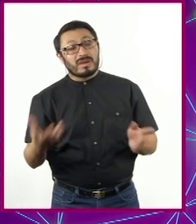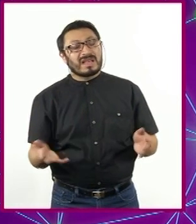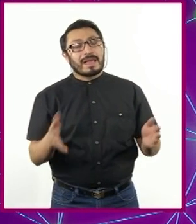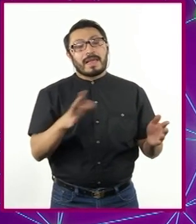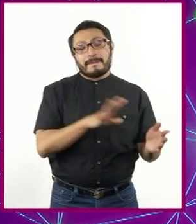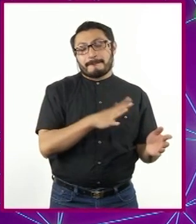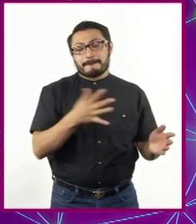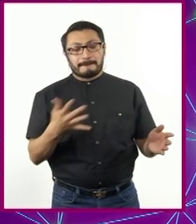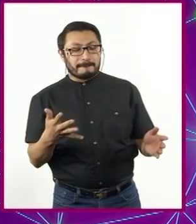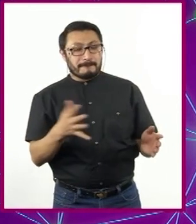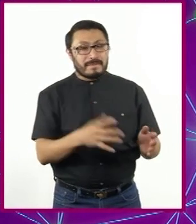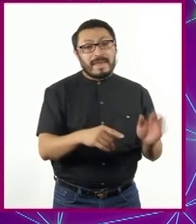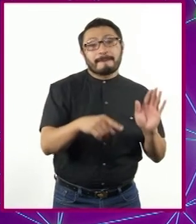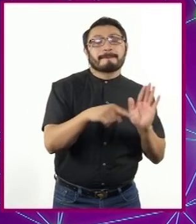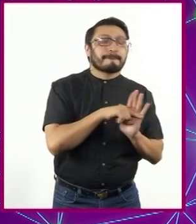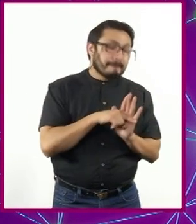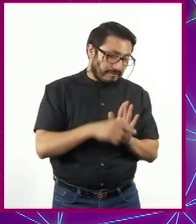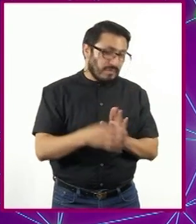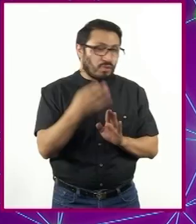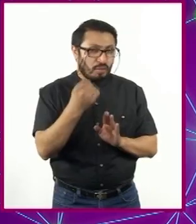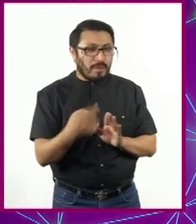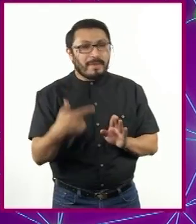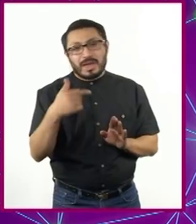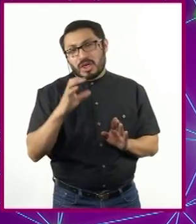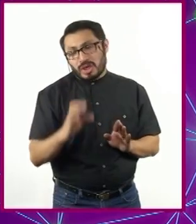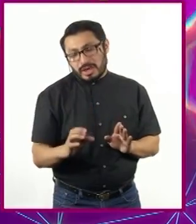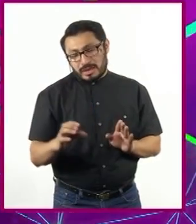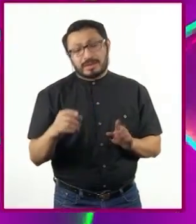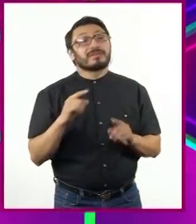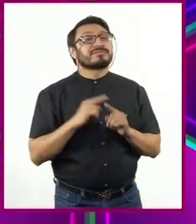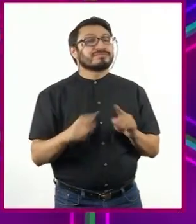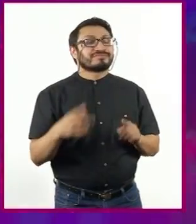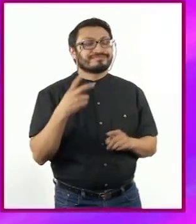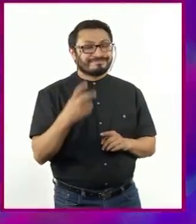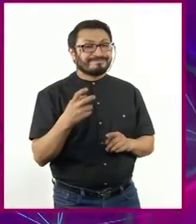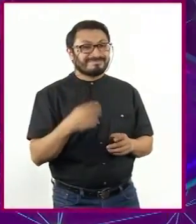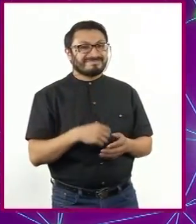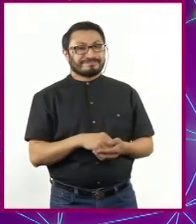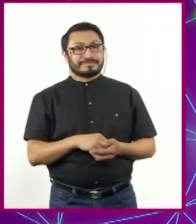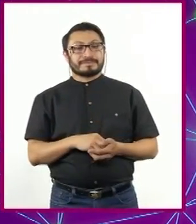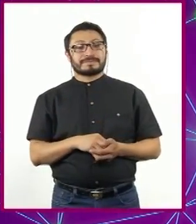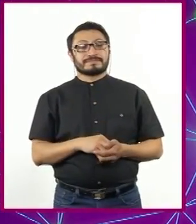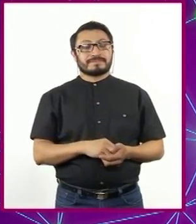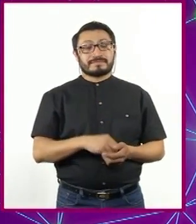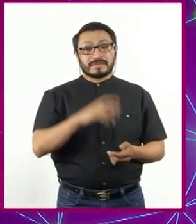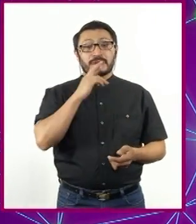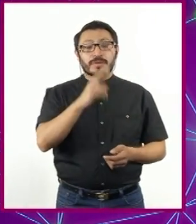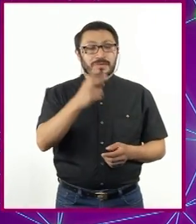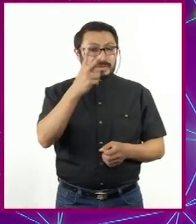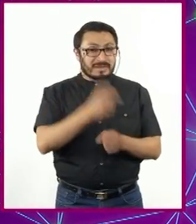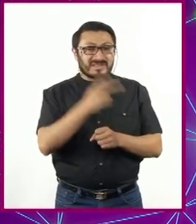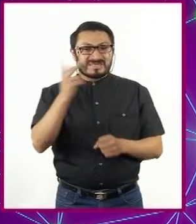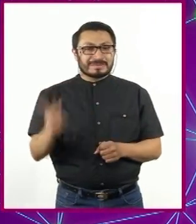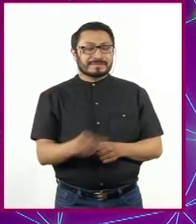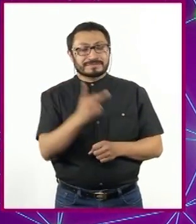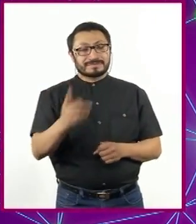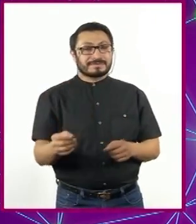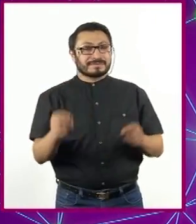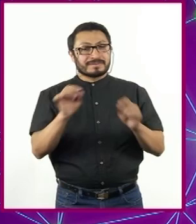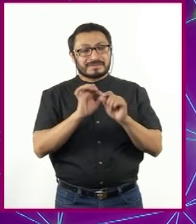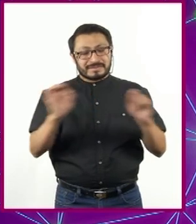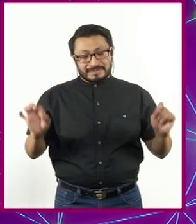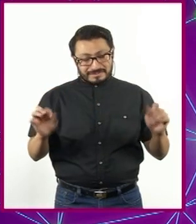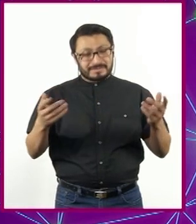hay menos 9 grados centígrados de diferencia. Para responder la segunda pregunta, planteamos la